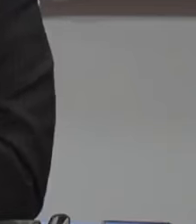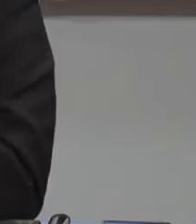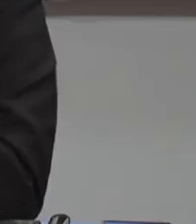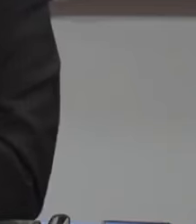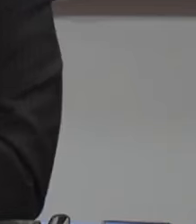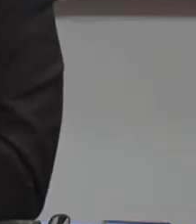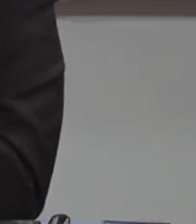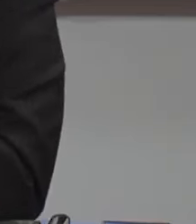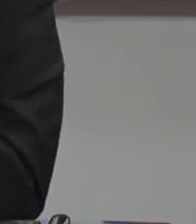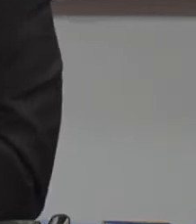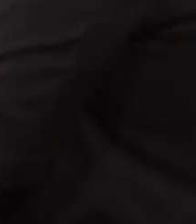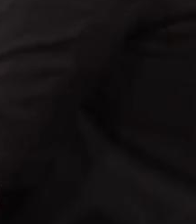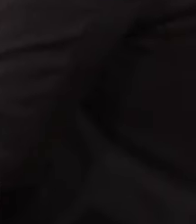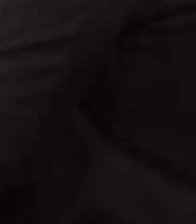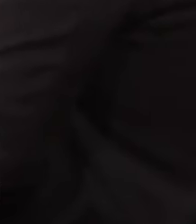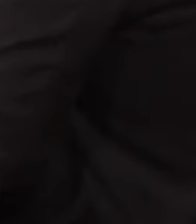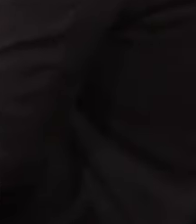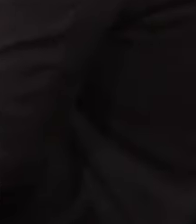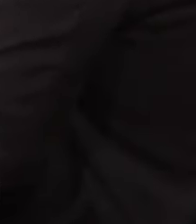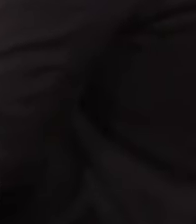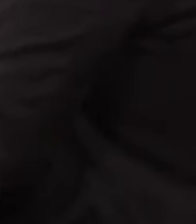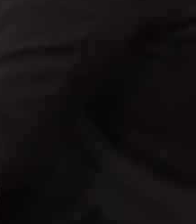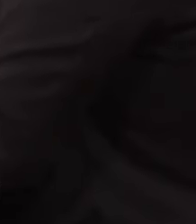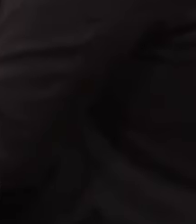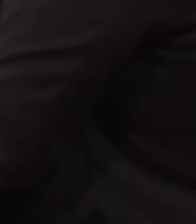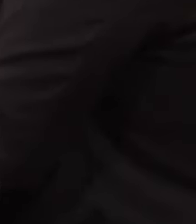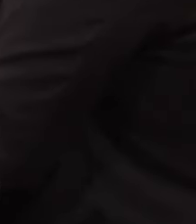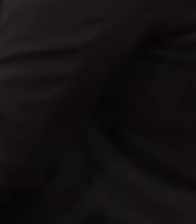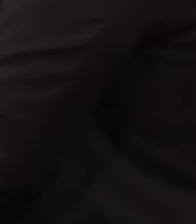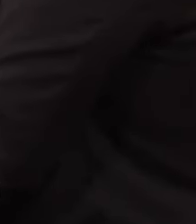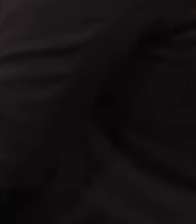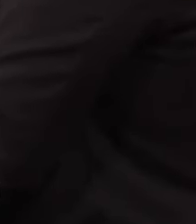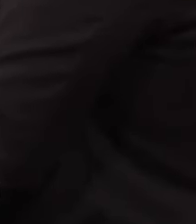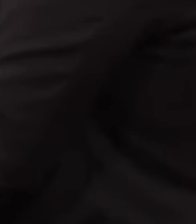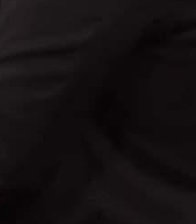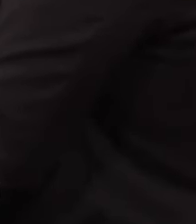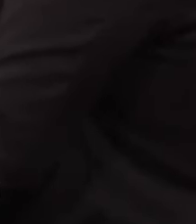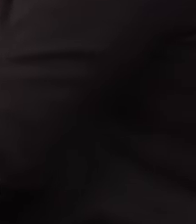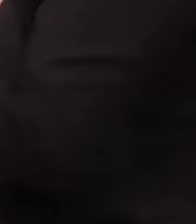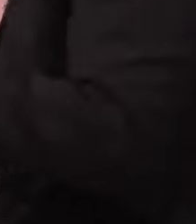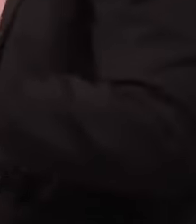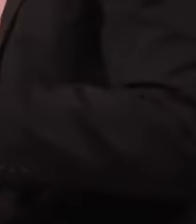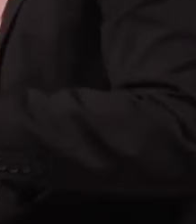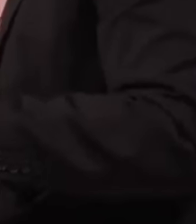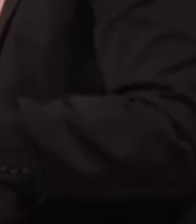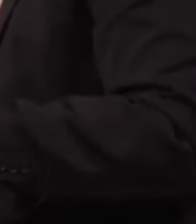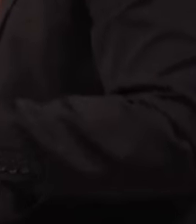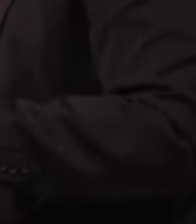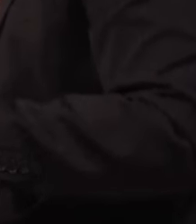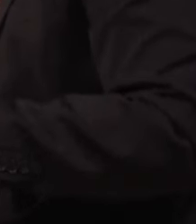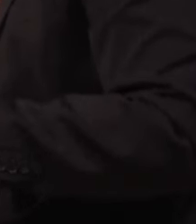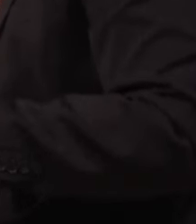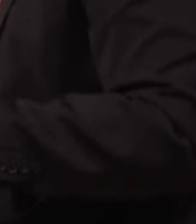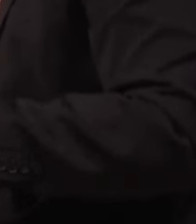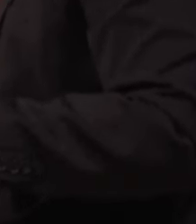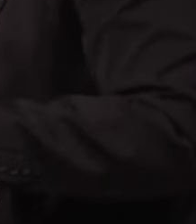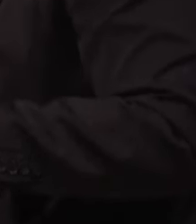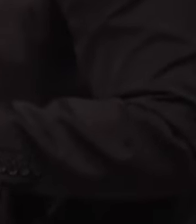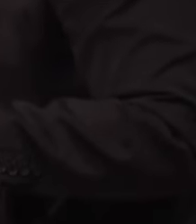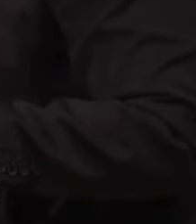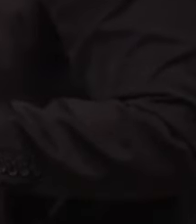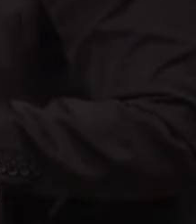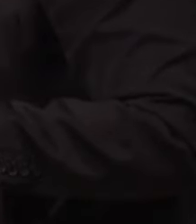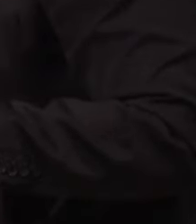motores en automático hubo un acuerdo que era Todos los años se se cogían